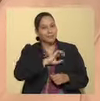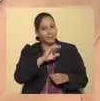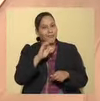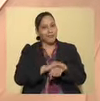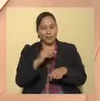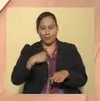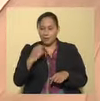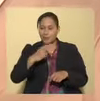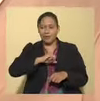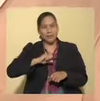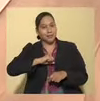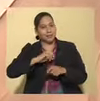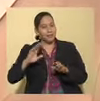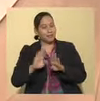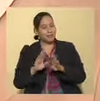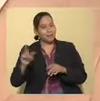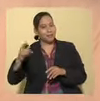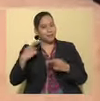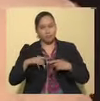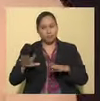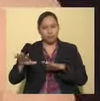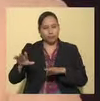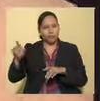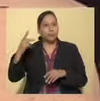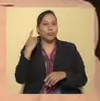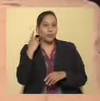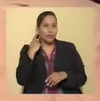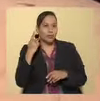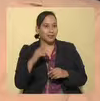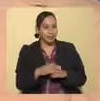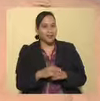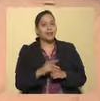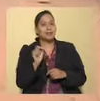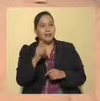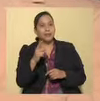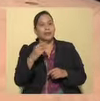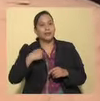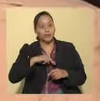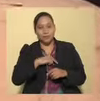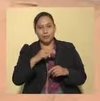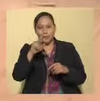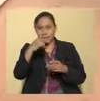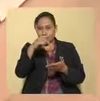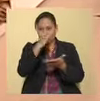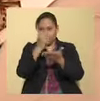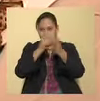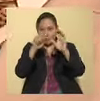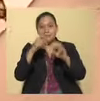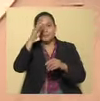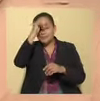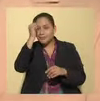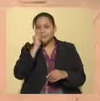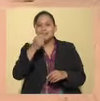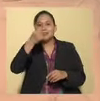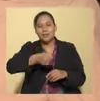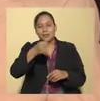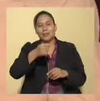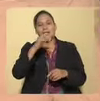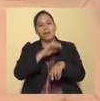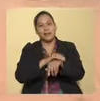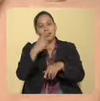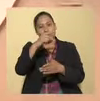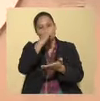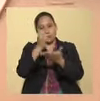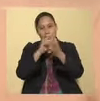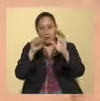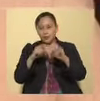bien privilegiado de codearme con las altas esferas de la política en esta ocasión. Nos dejamos, amigos de Tus Ciudades, y acuérdense, un saludo para nuestros amigos